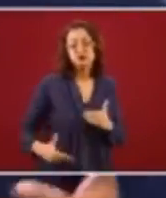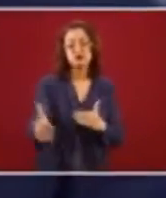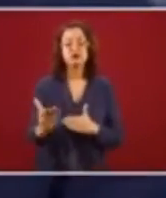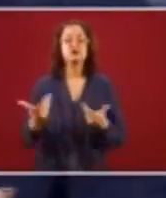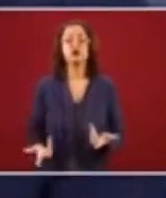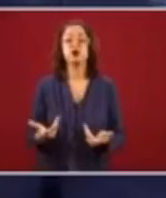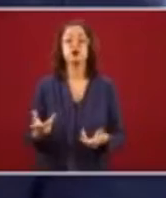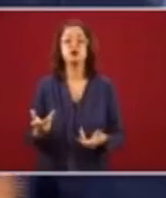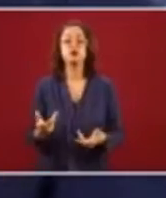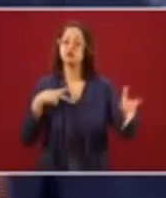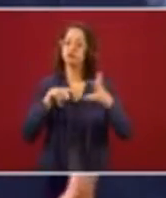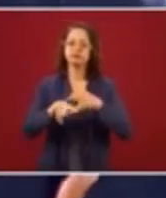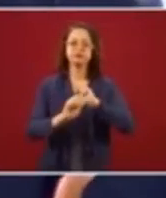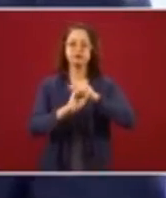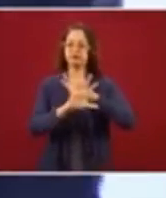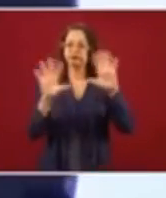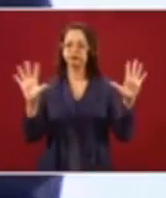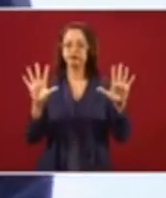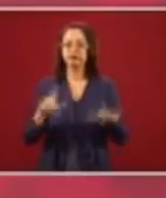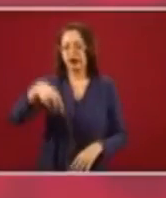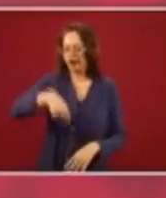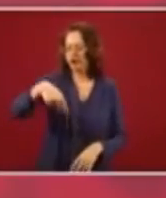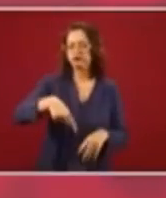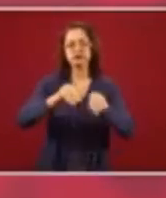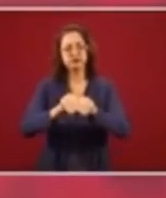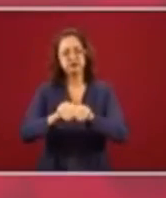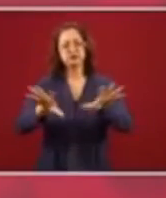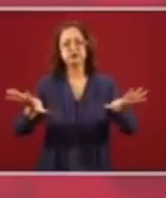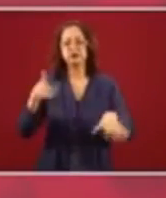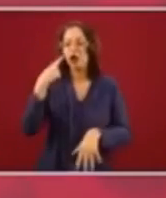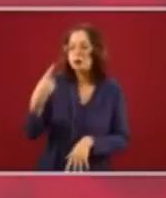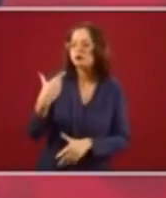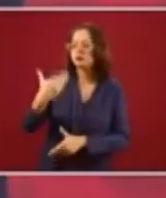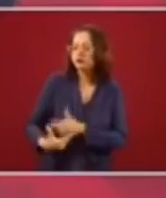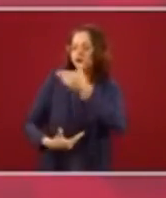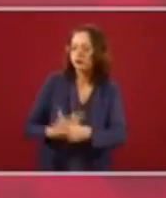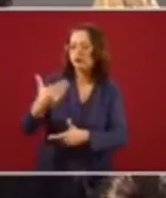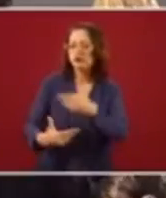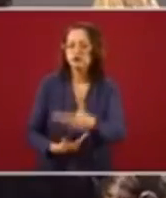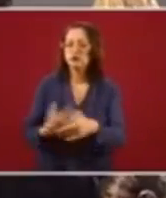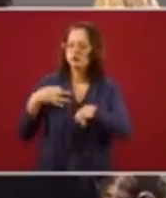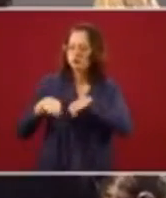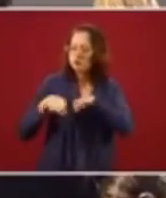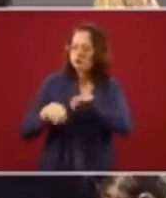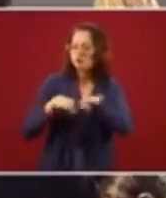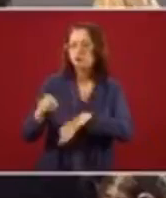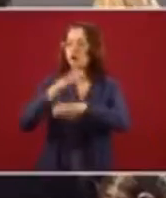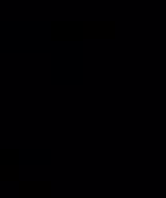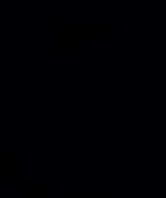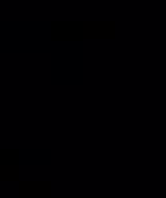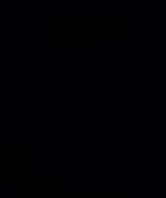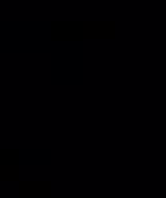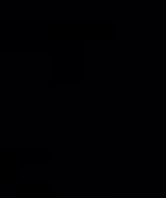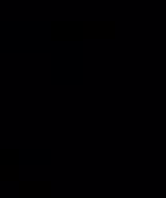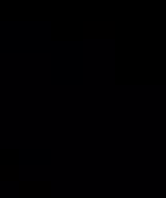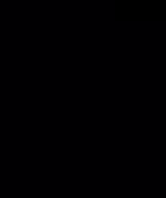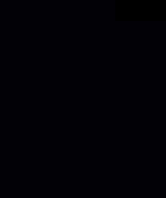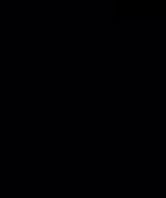esto va a ser transparente y aquí vamos a ir viendo el desempeño de cada empresa.